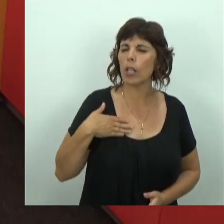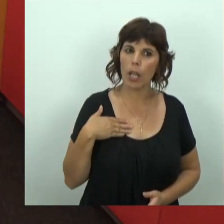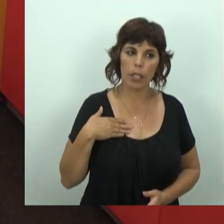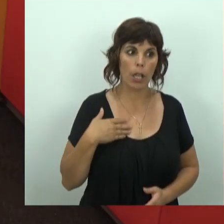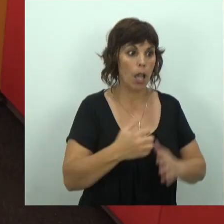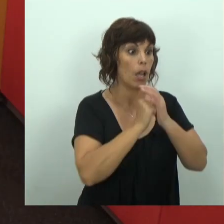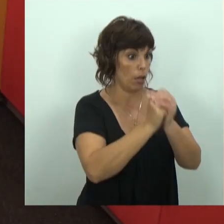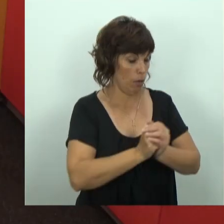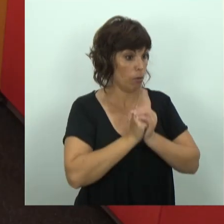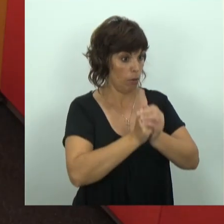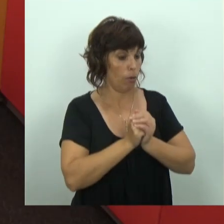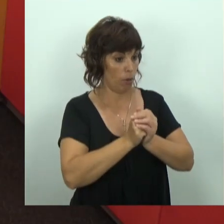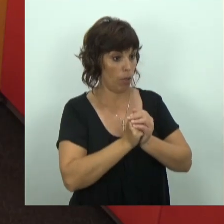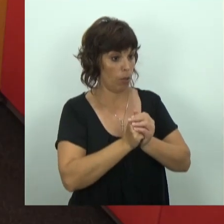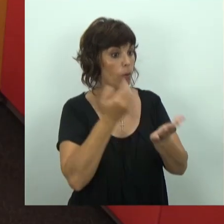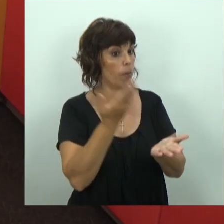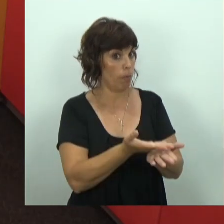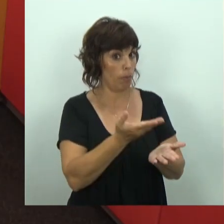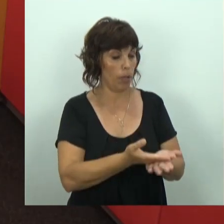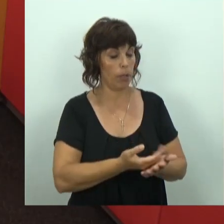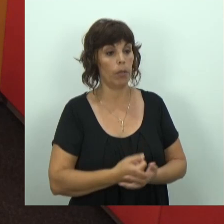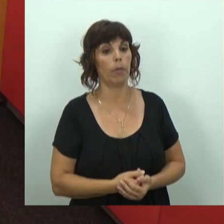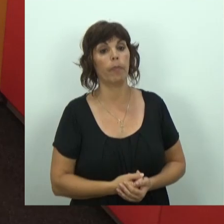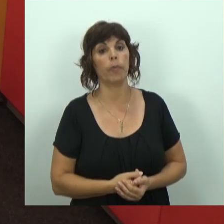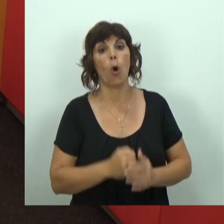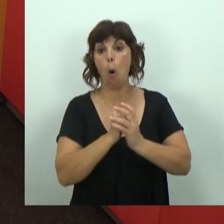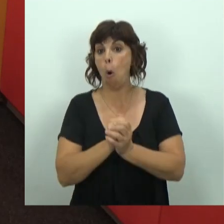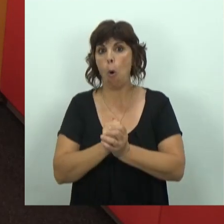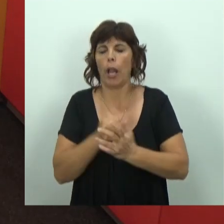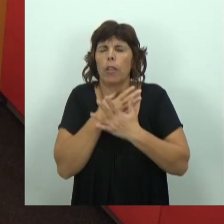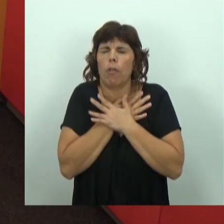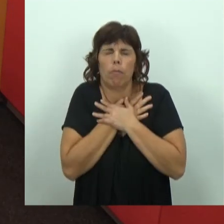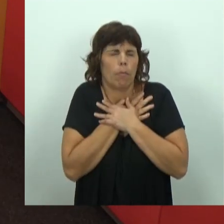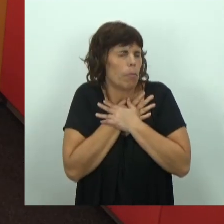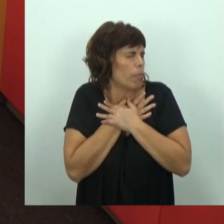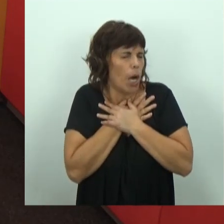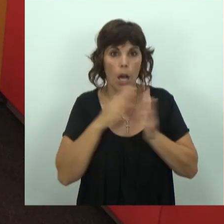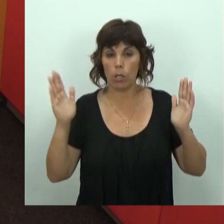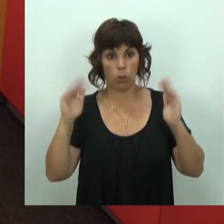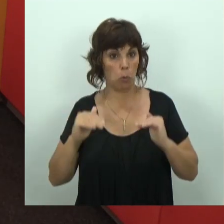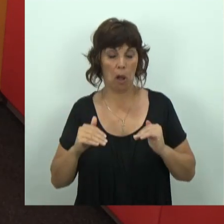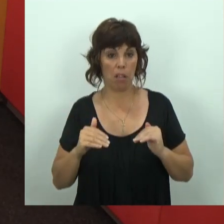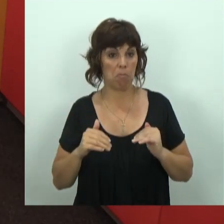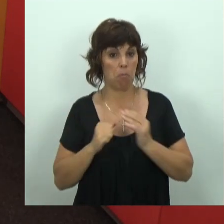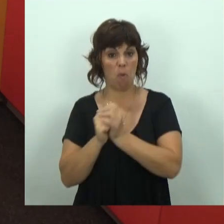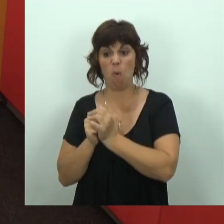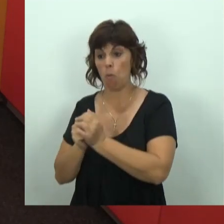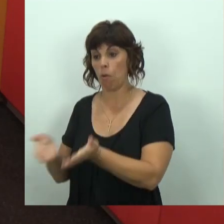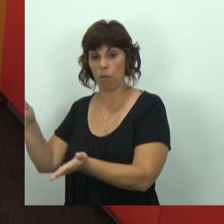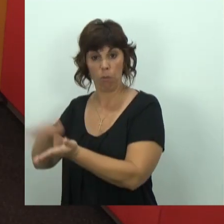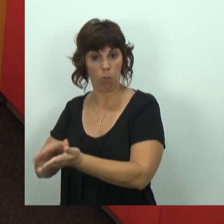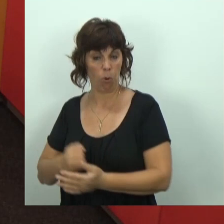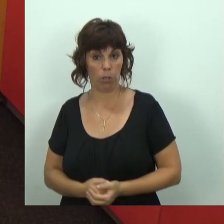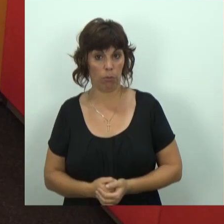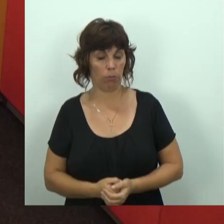oración, oración sin pasión es muerto. La